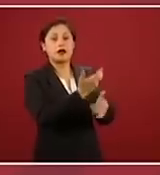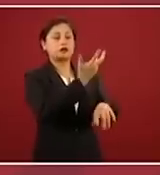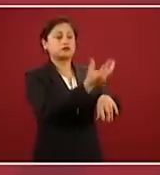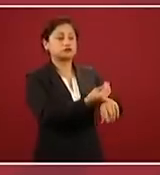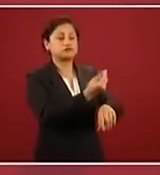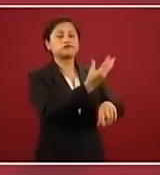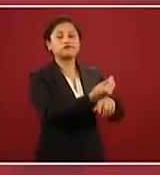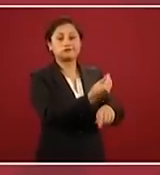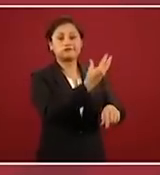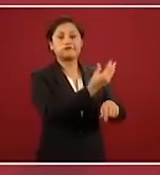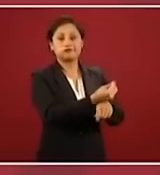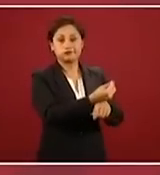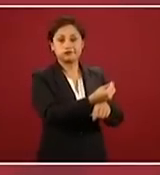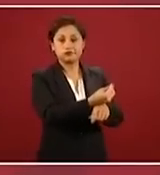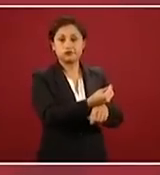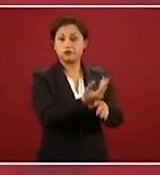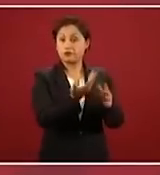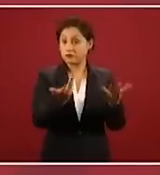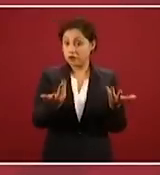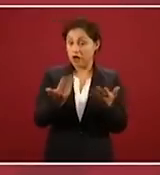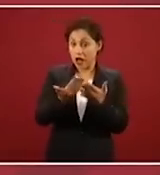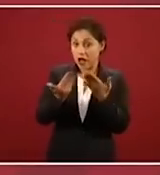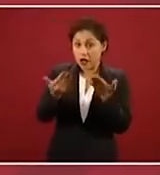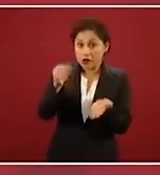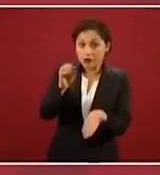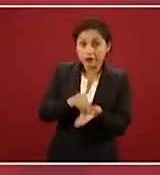ahora se está